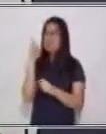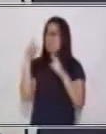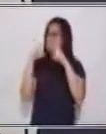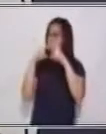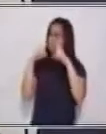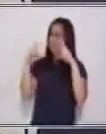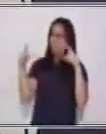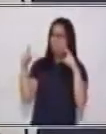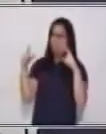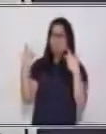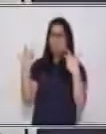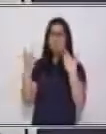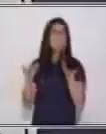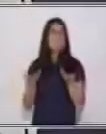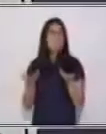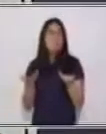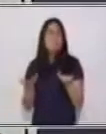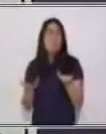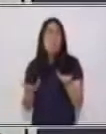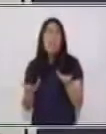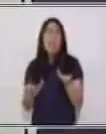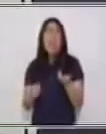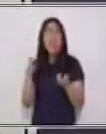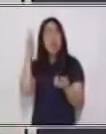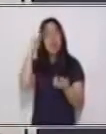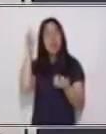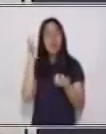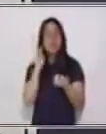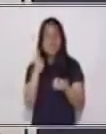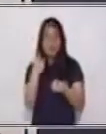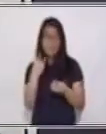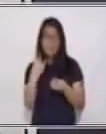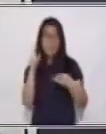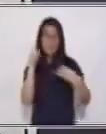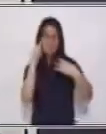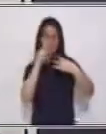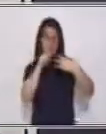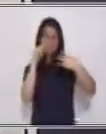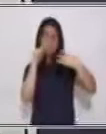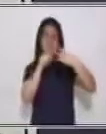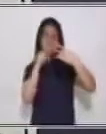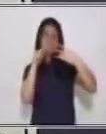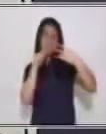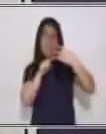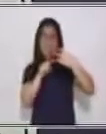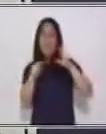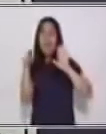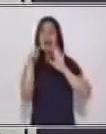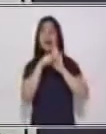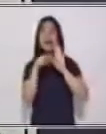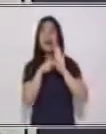criterios básicos, especiales, que reúne esta ecuación para todas las secciones cónicas.